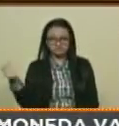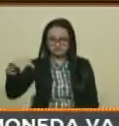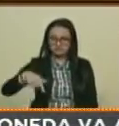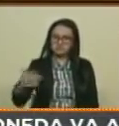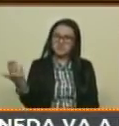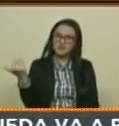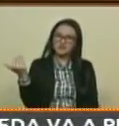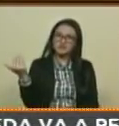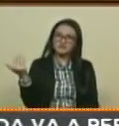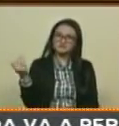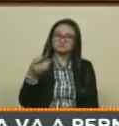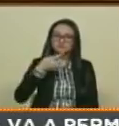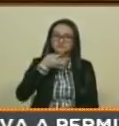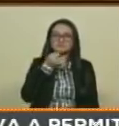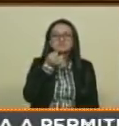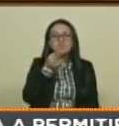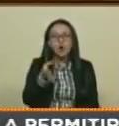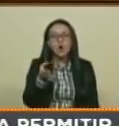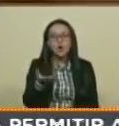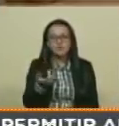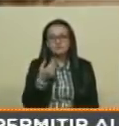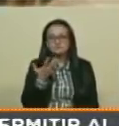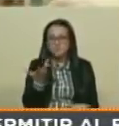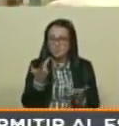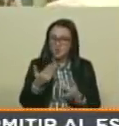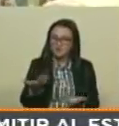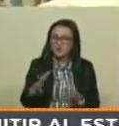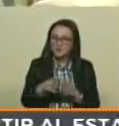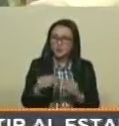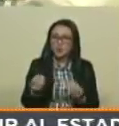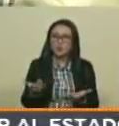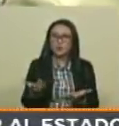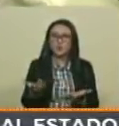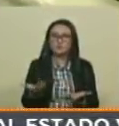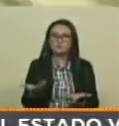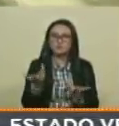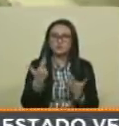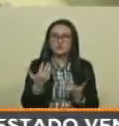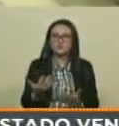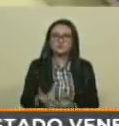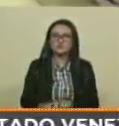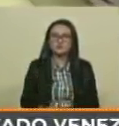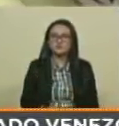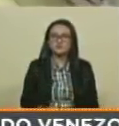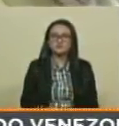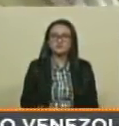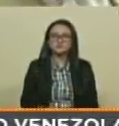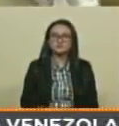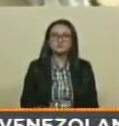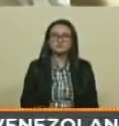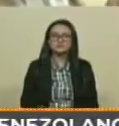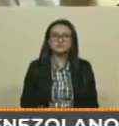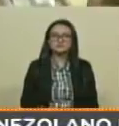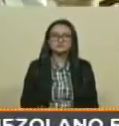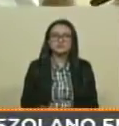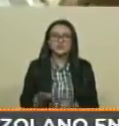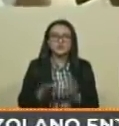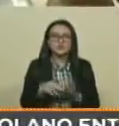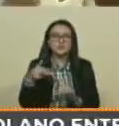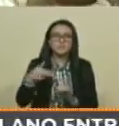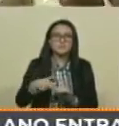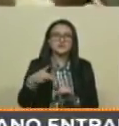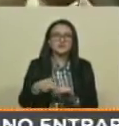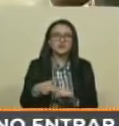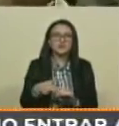y declara y dice lo que estamos mostrando del factor K, del factor K que subvaloró nuestro petróleo, y el factor